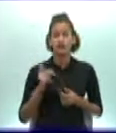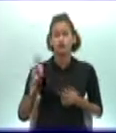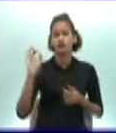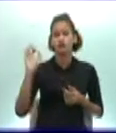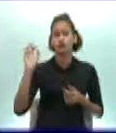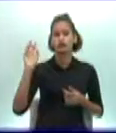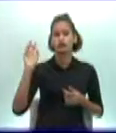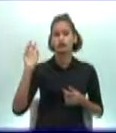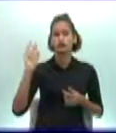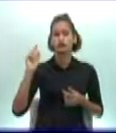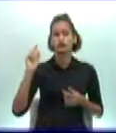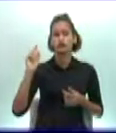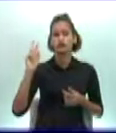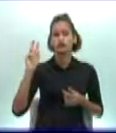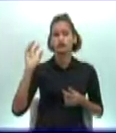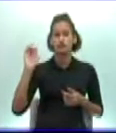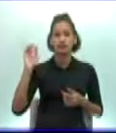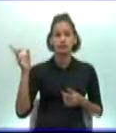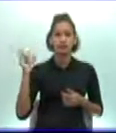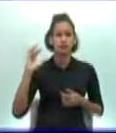también es muy importante.